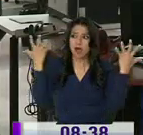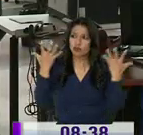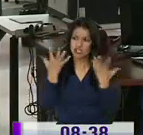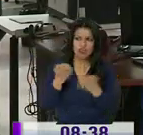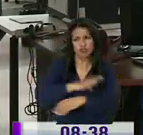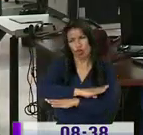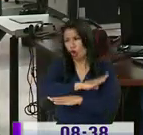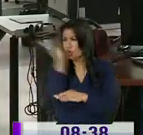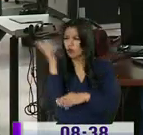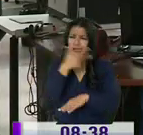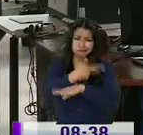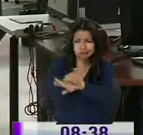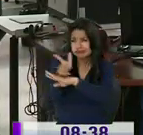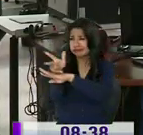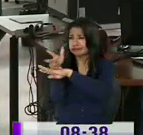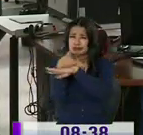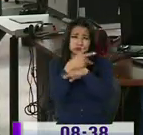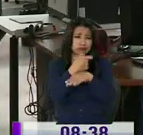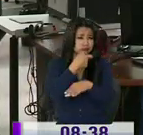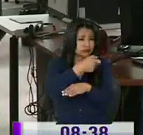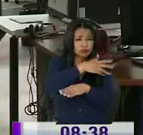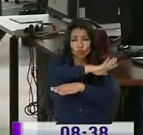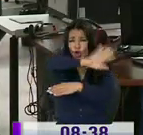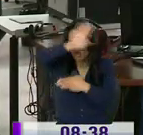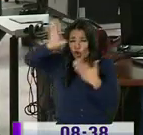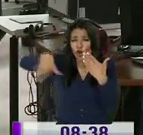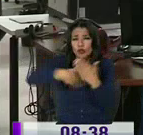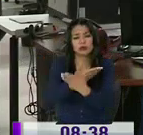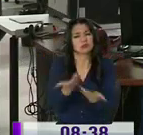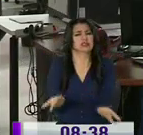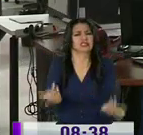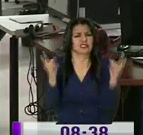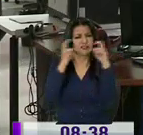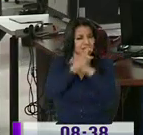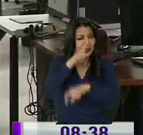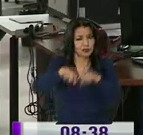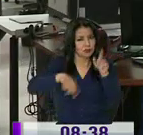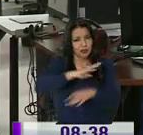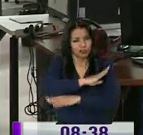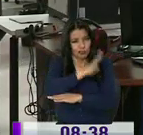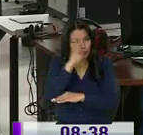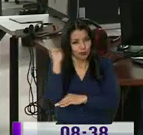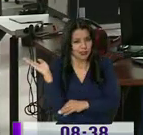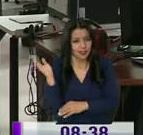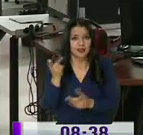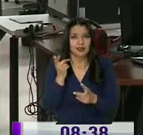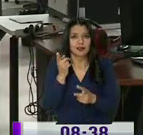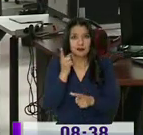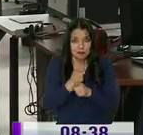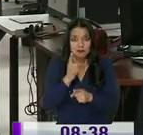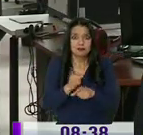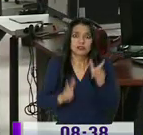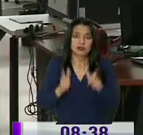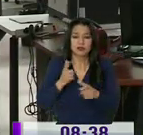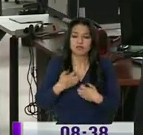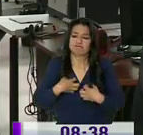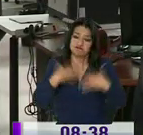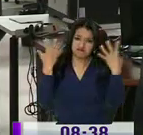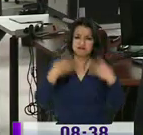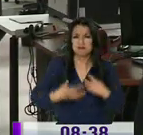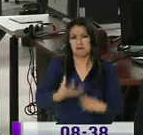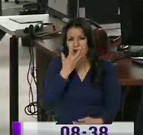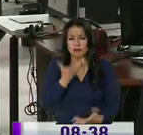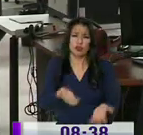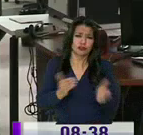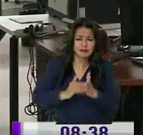que sigamos transmitiendo, y como ustedes saben es complicado hacer eso, ¿no? Y era cuando la gente volvía a reclamar y